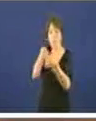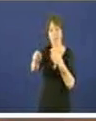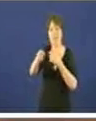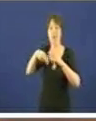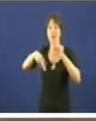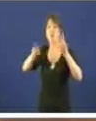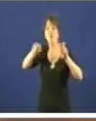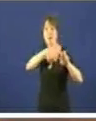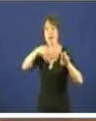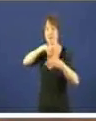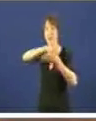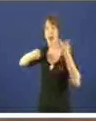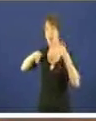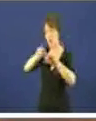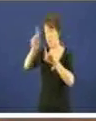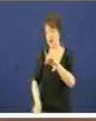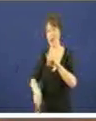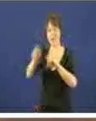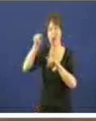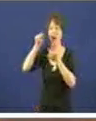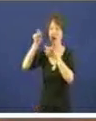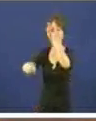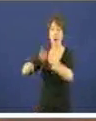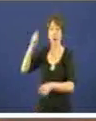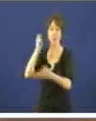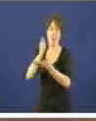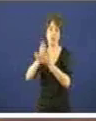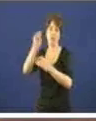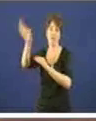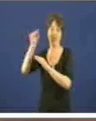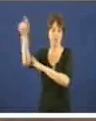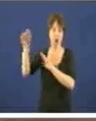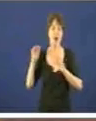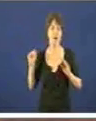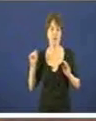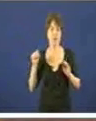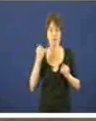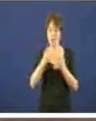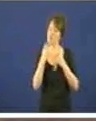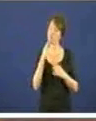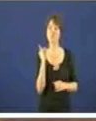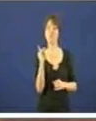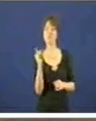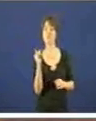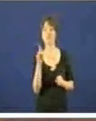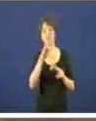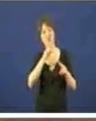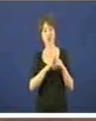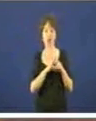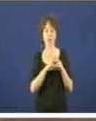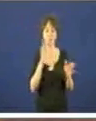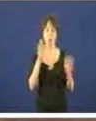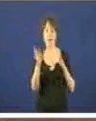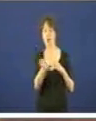a investidores foráneos. Sei cun deles, a señora Currás, díxolle, sí, é un bom momento para comprar barato e gañar moito